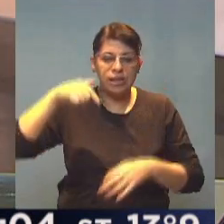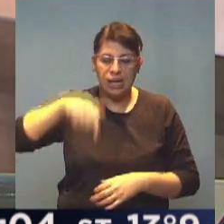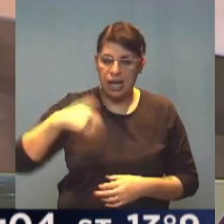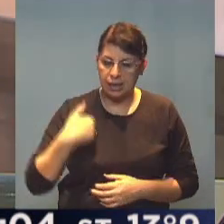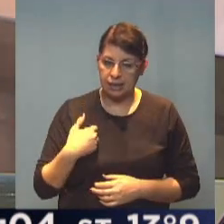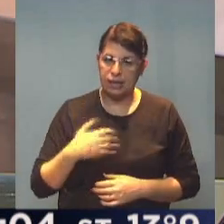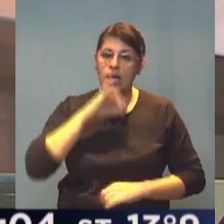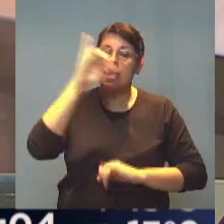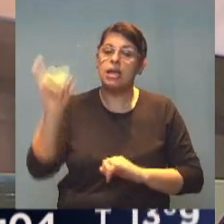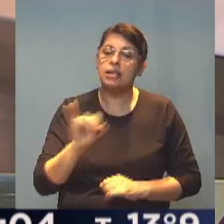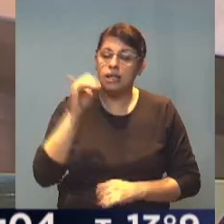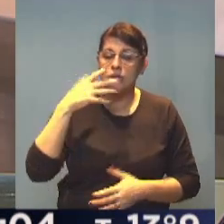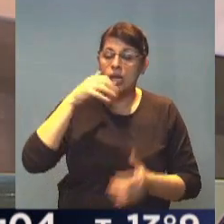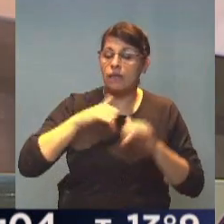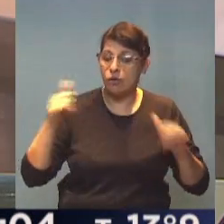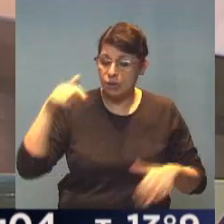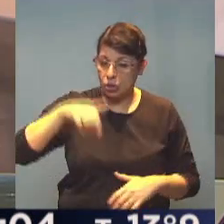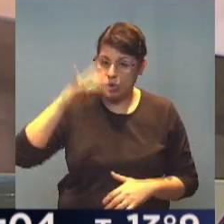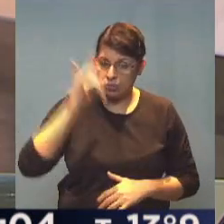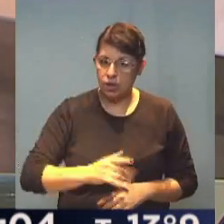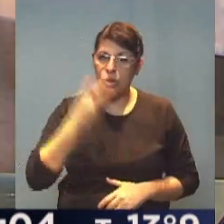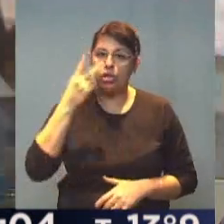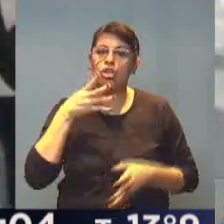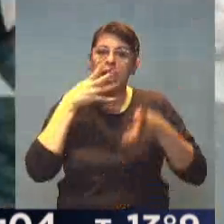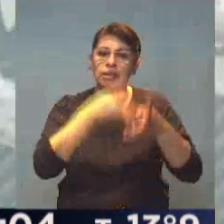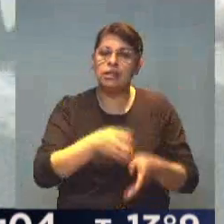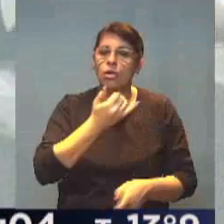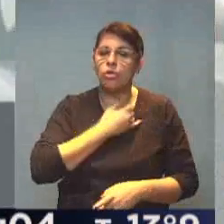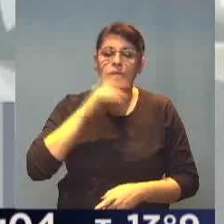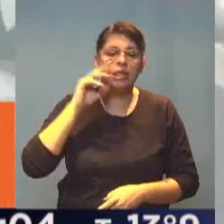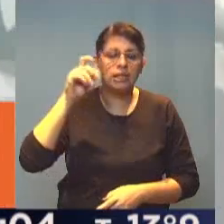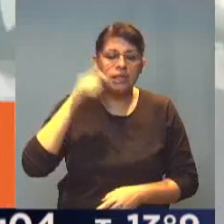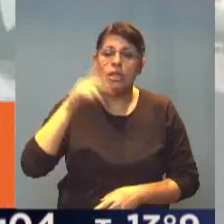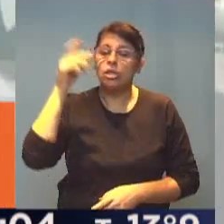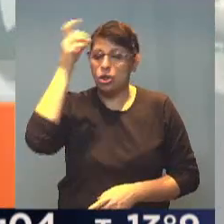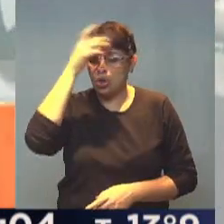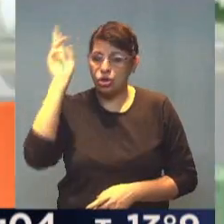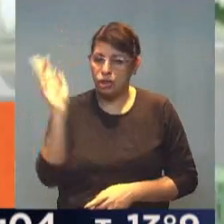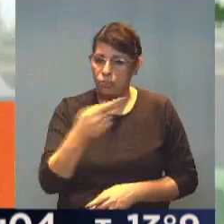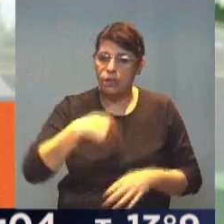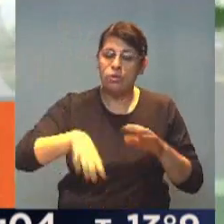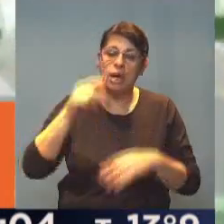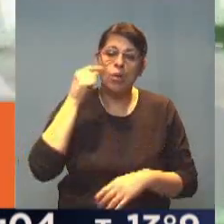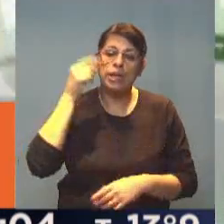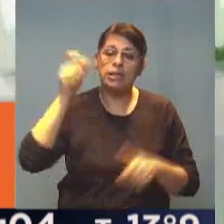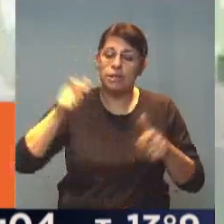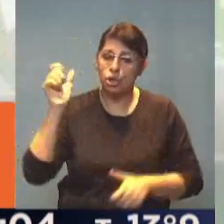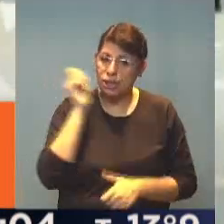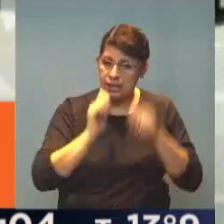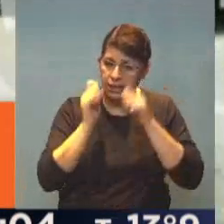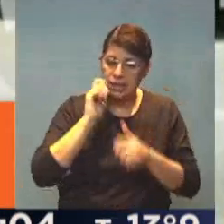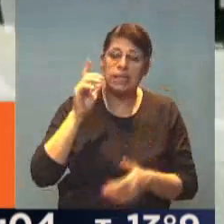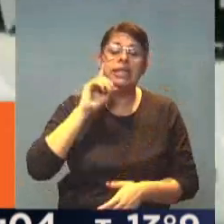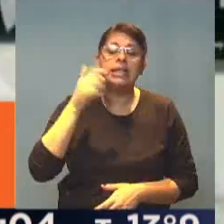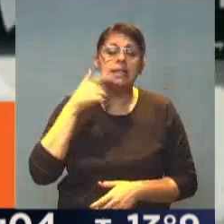La información internacional destacada de este miércoles, dos atentados en Irán, hay que hablar de 12 muertos, más de 40 heridos. El ISIS